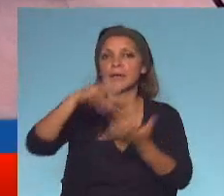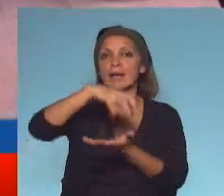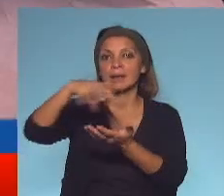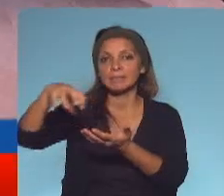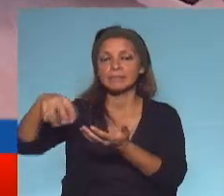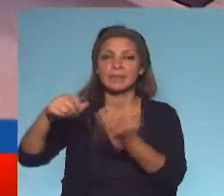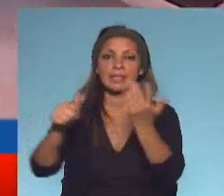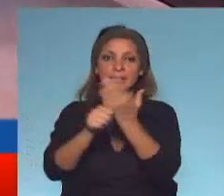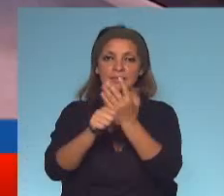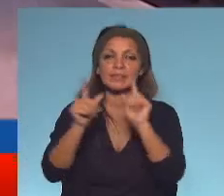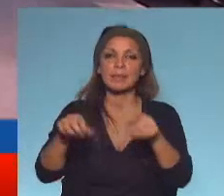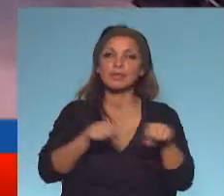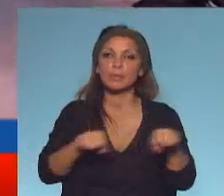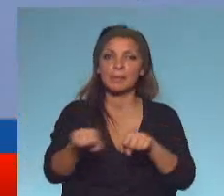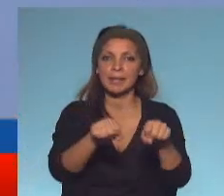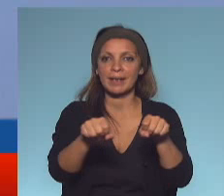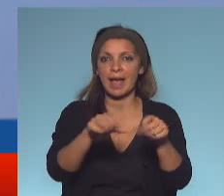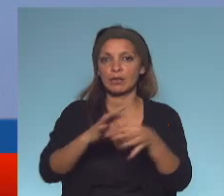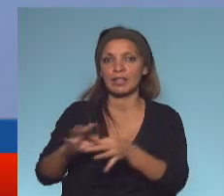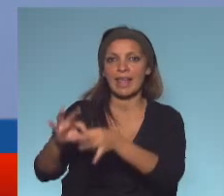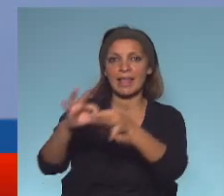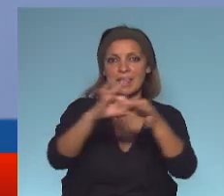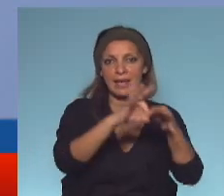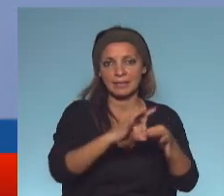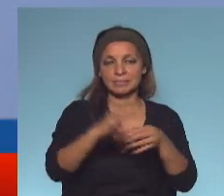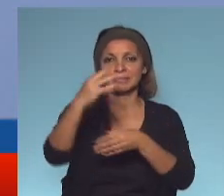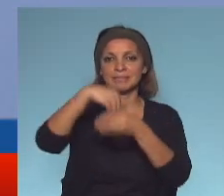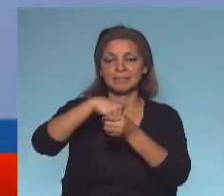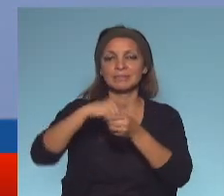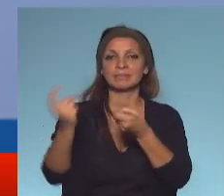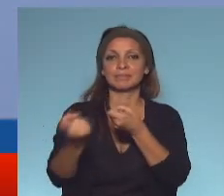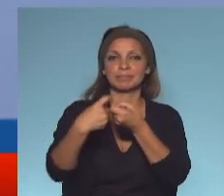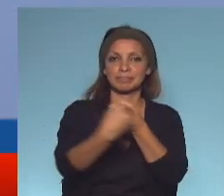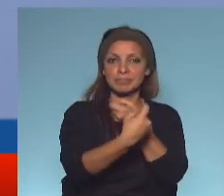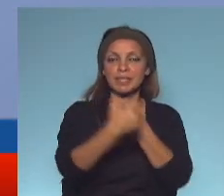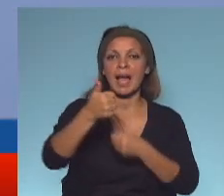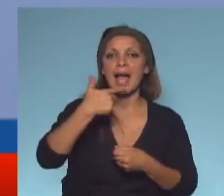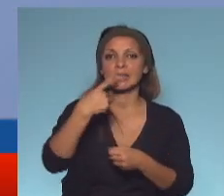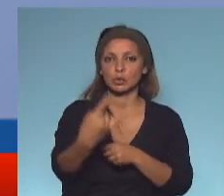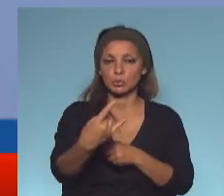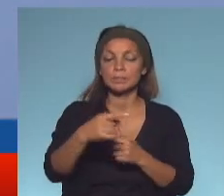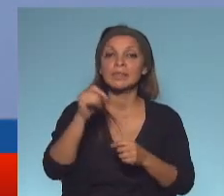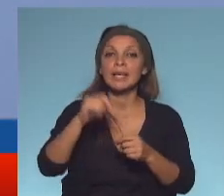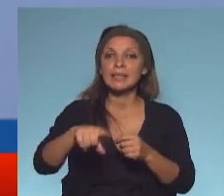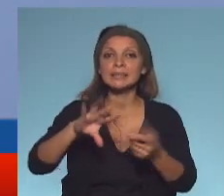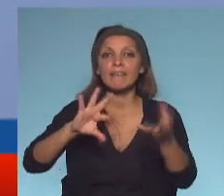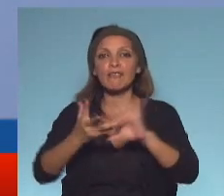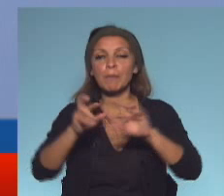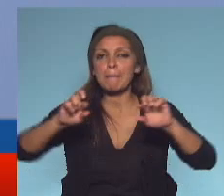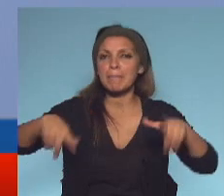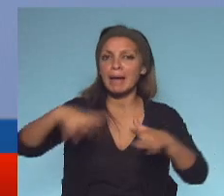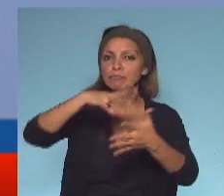los supermercados agrupados en ASU. Es decir, este es un esquema de buscamos efectivamente